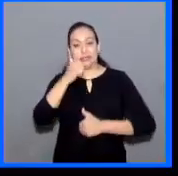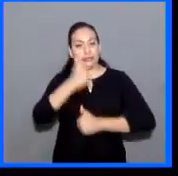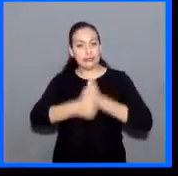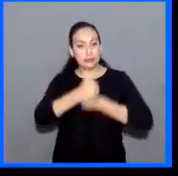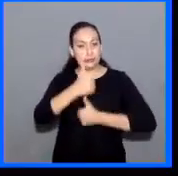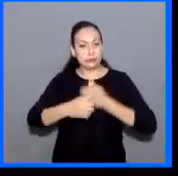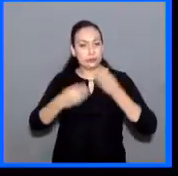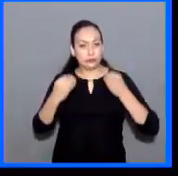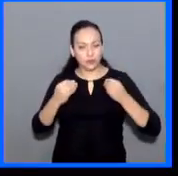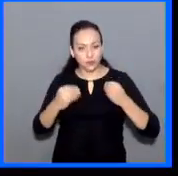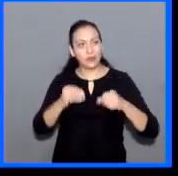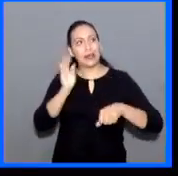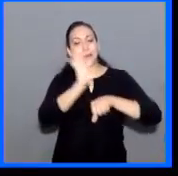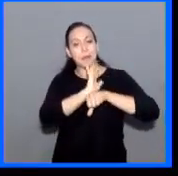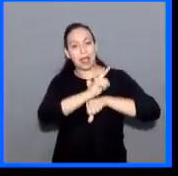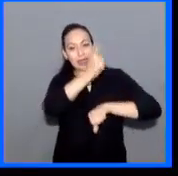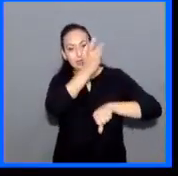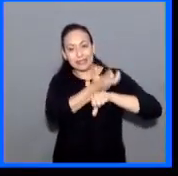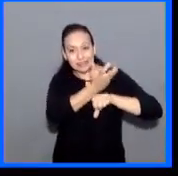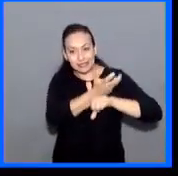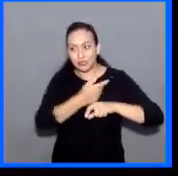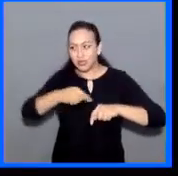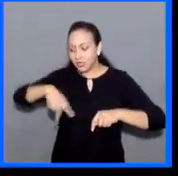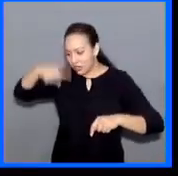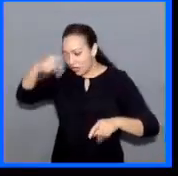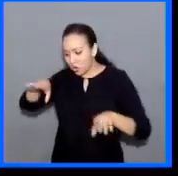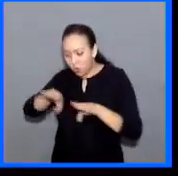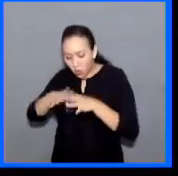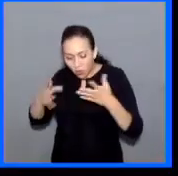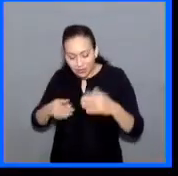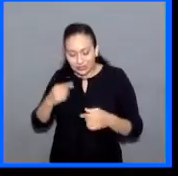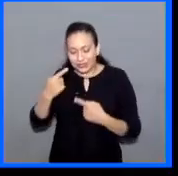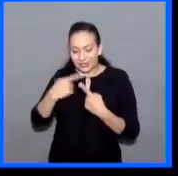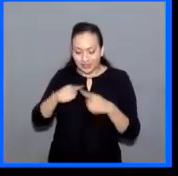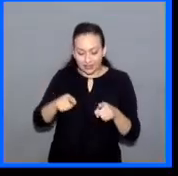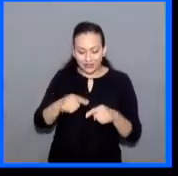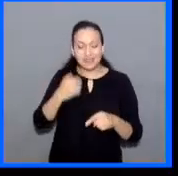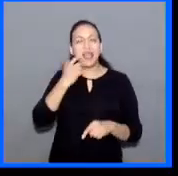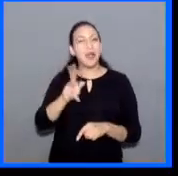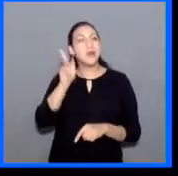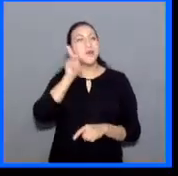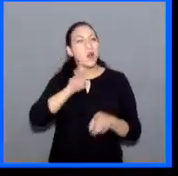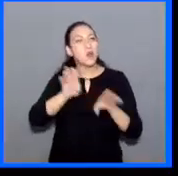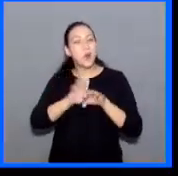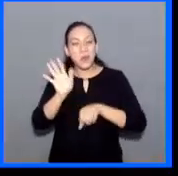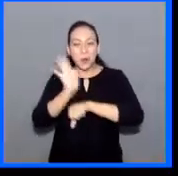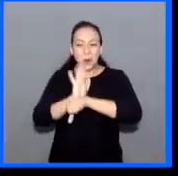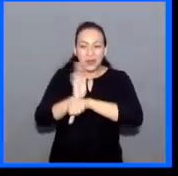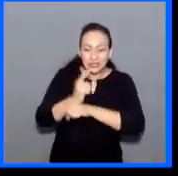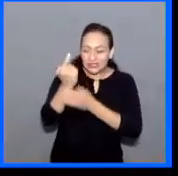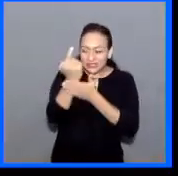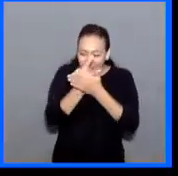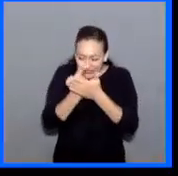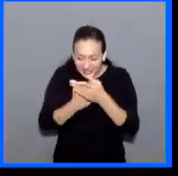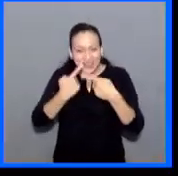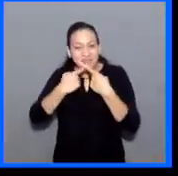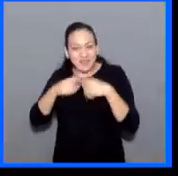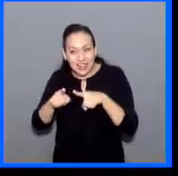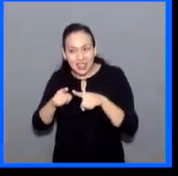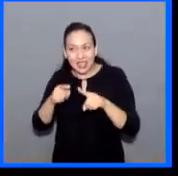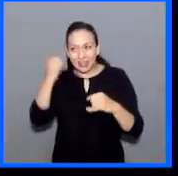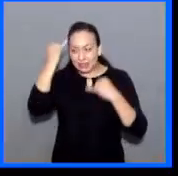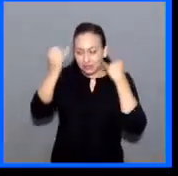Desafiar estructuras narrativas, hacer experimentación visual, basarnos 100% en un